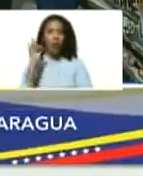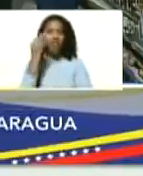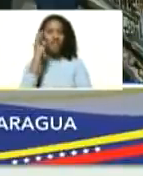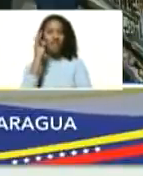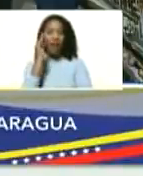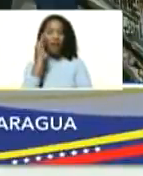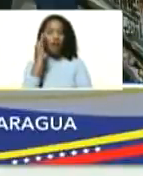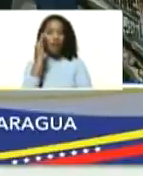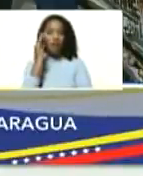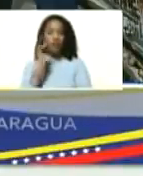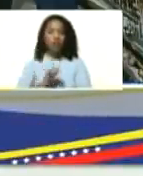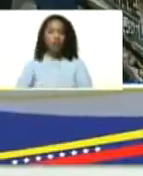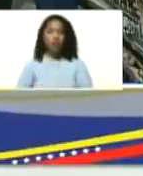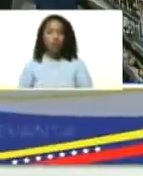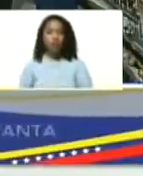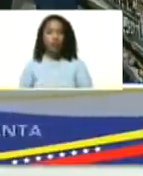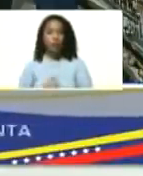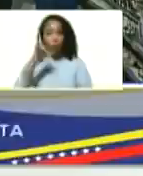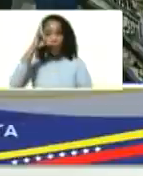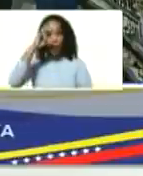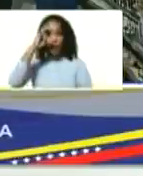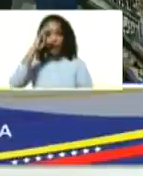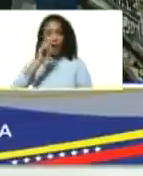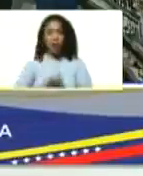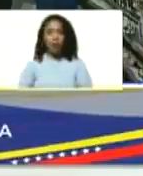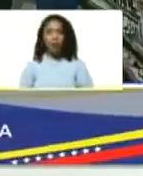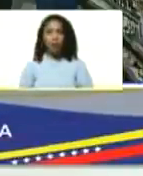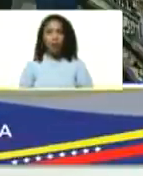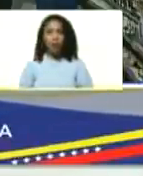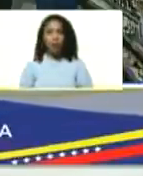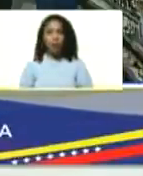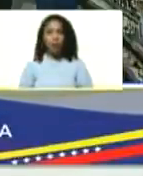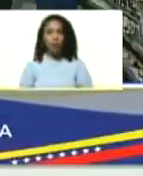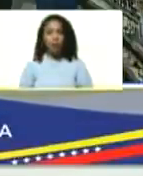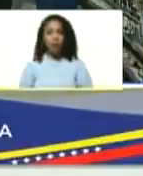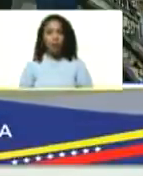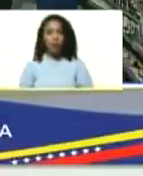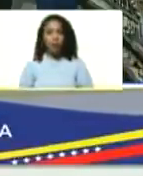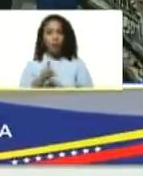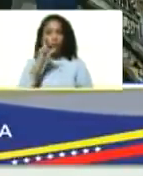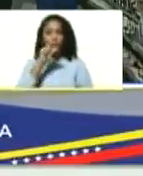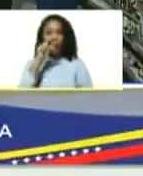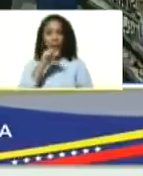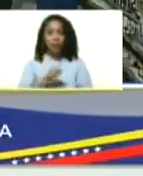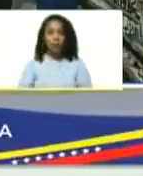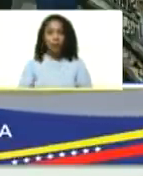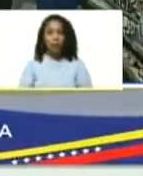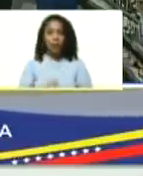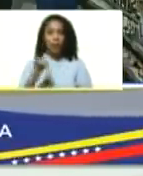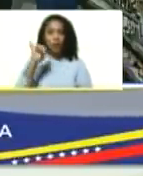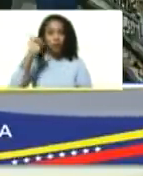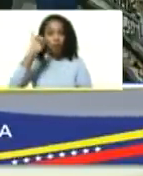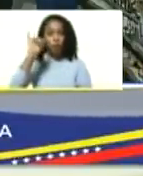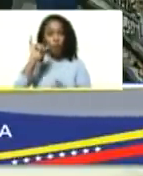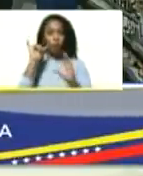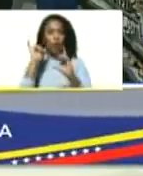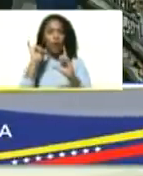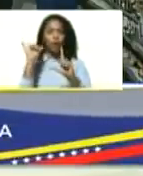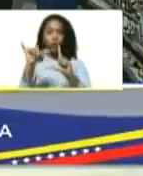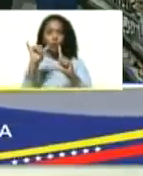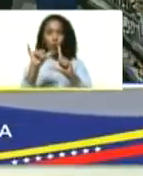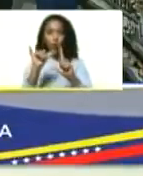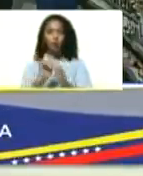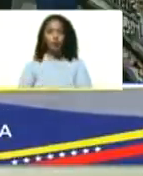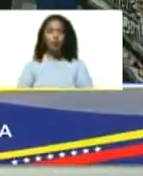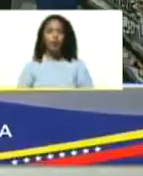live por instagram twitter youtube y hace unos